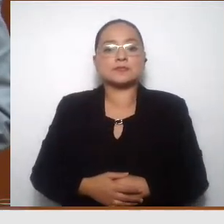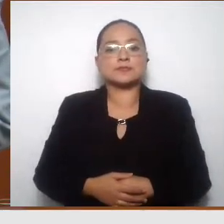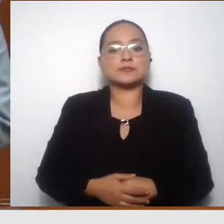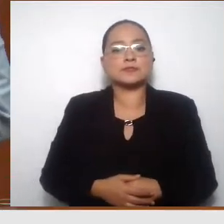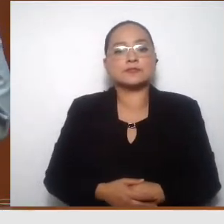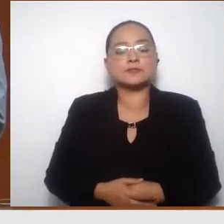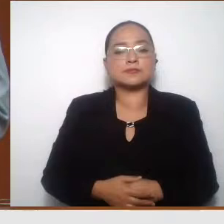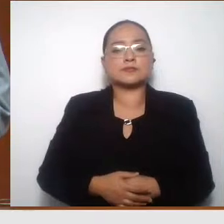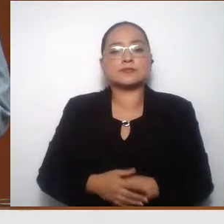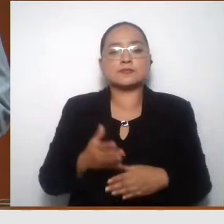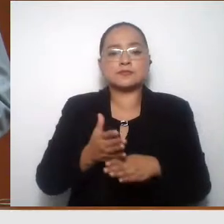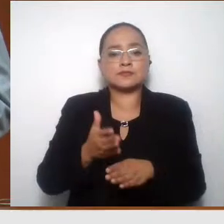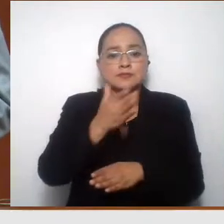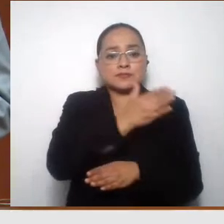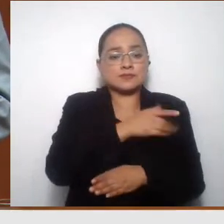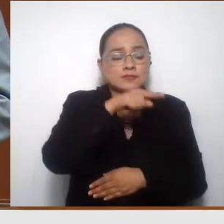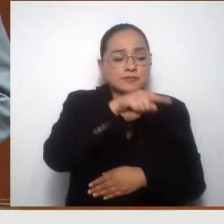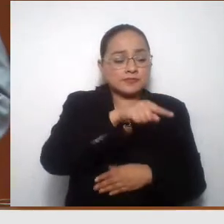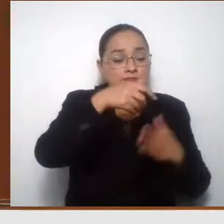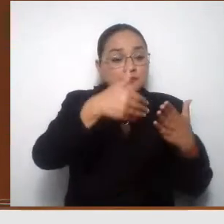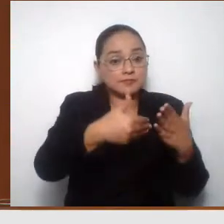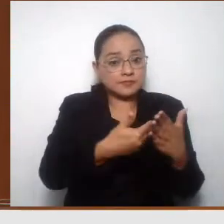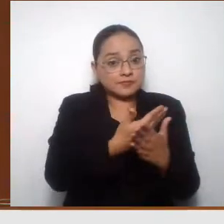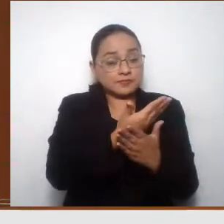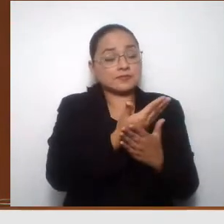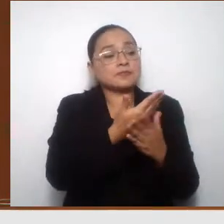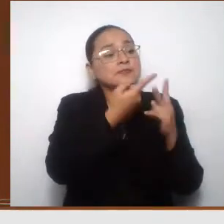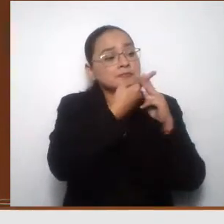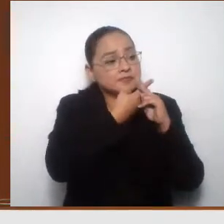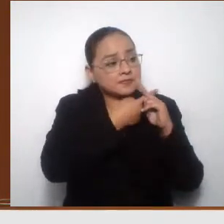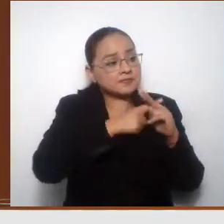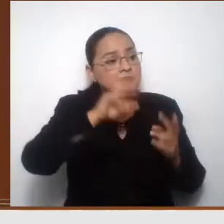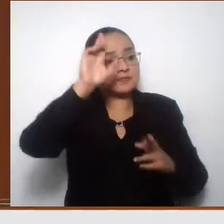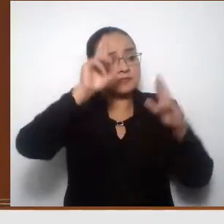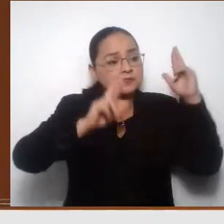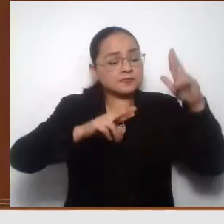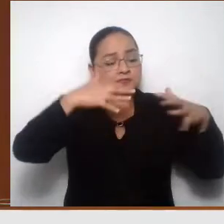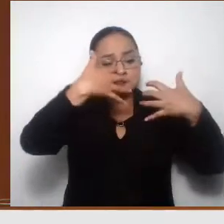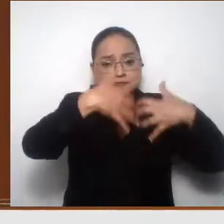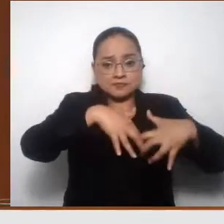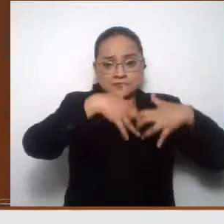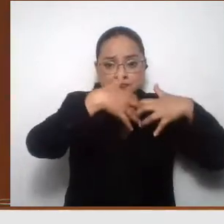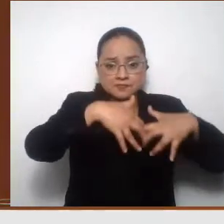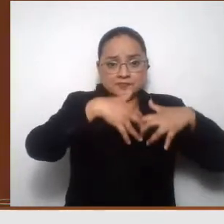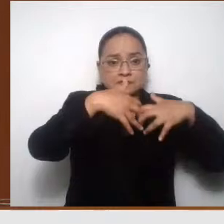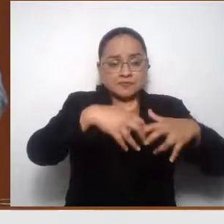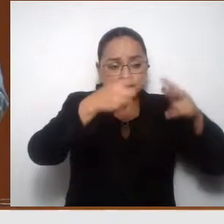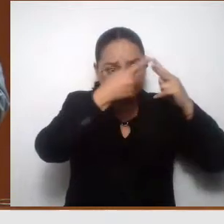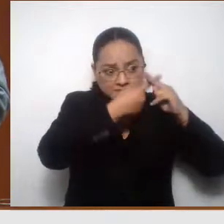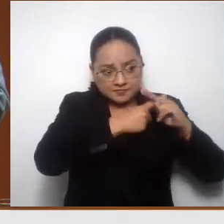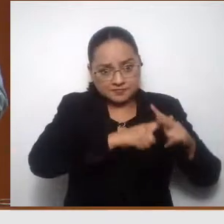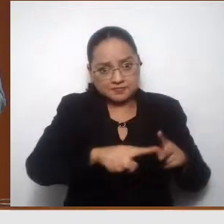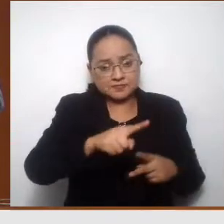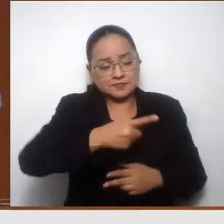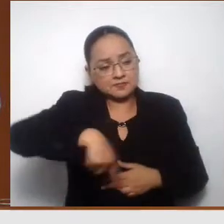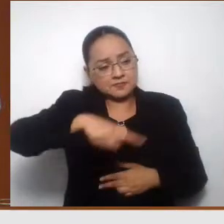Desde que nace la revolución industrial, donde vemos cómo